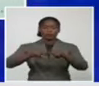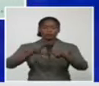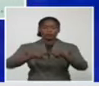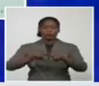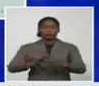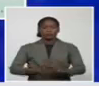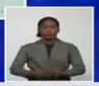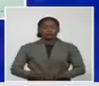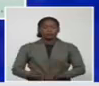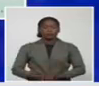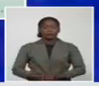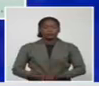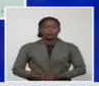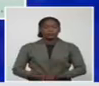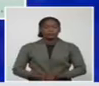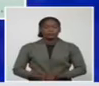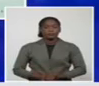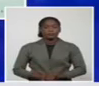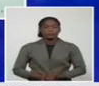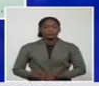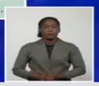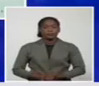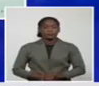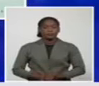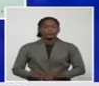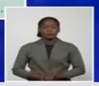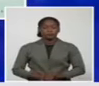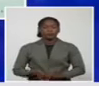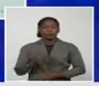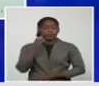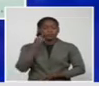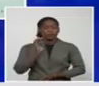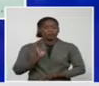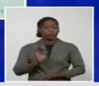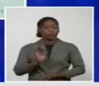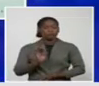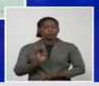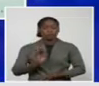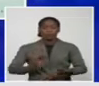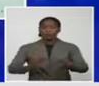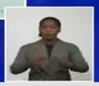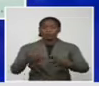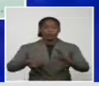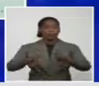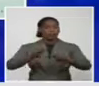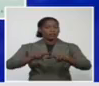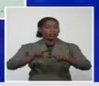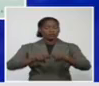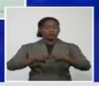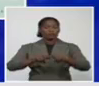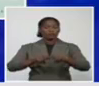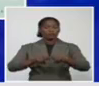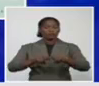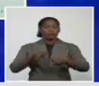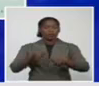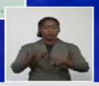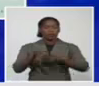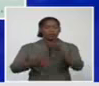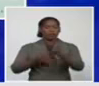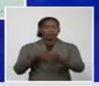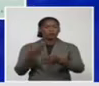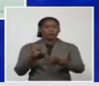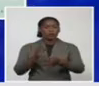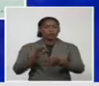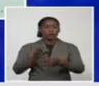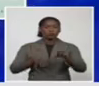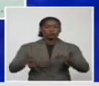entre la provincia de mayor transmisión en estos momentos, aunque vamos a ver que otros